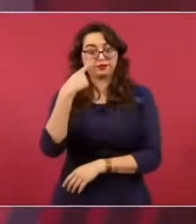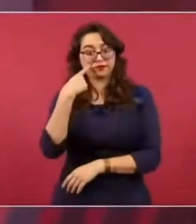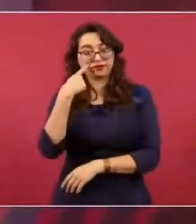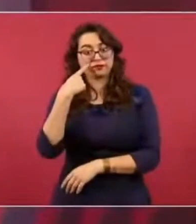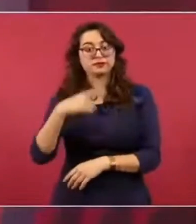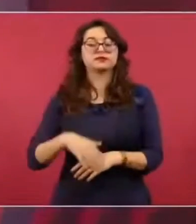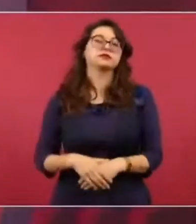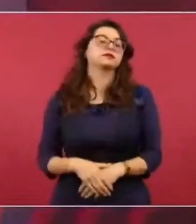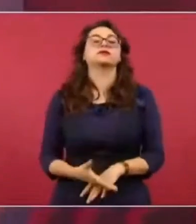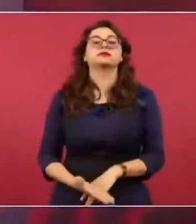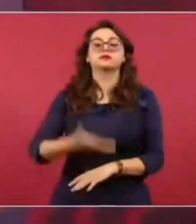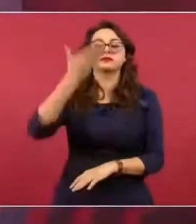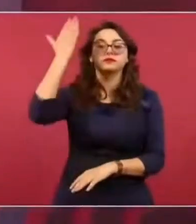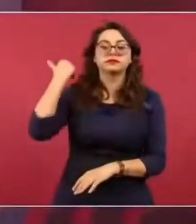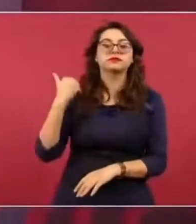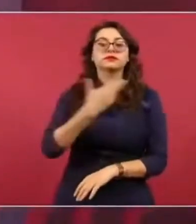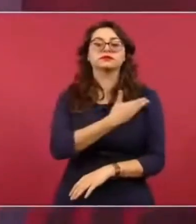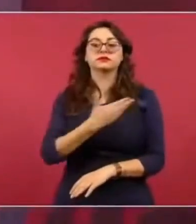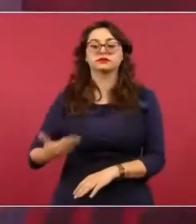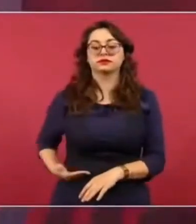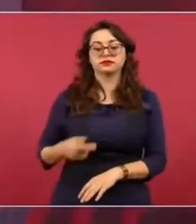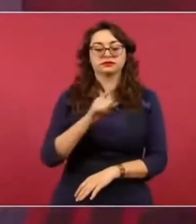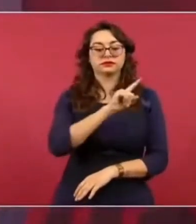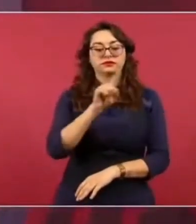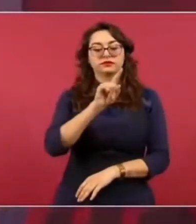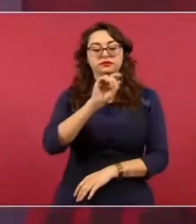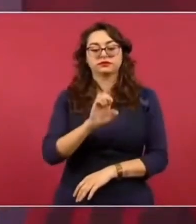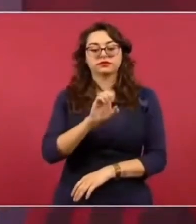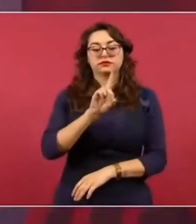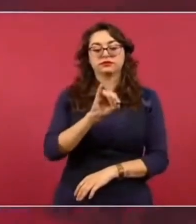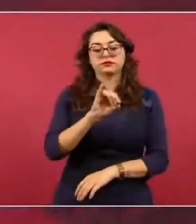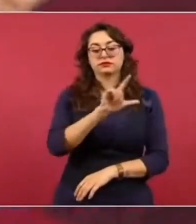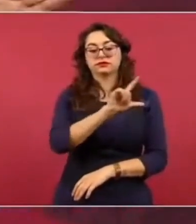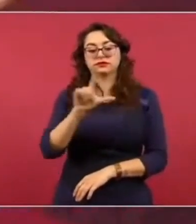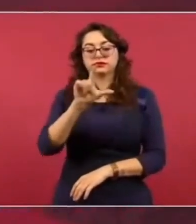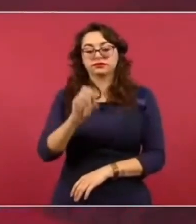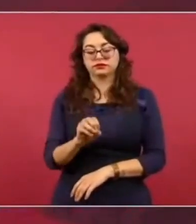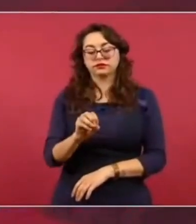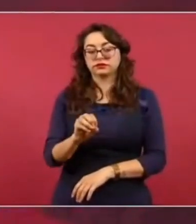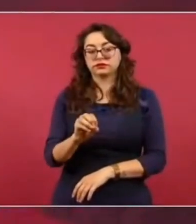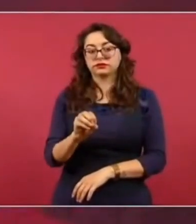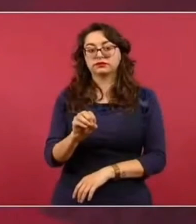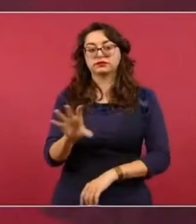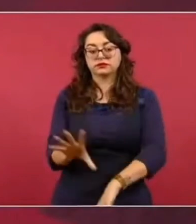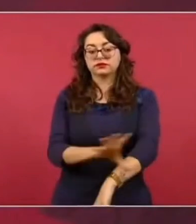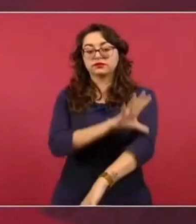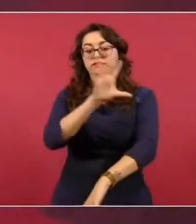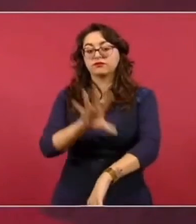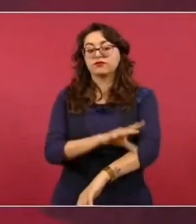la hacía la Comisión Federal de Electricidad. O sea, 100%.